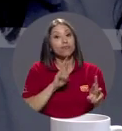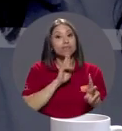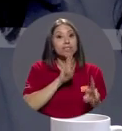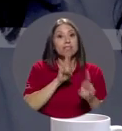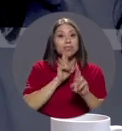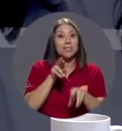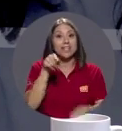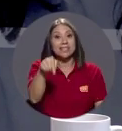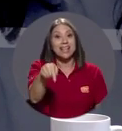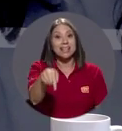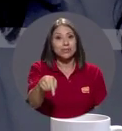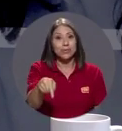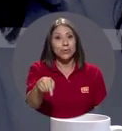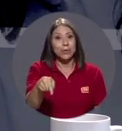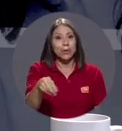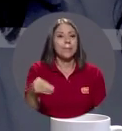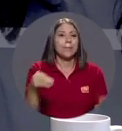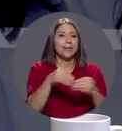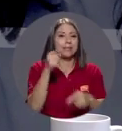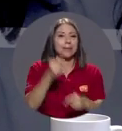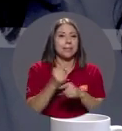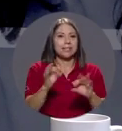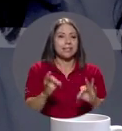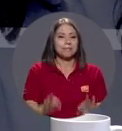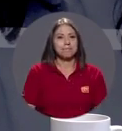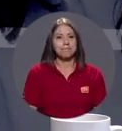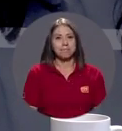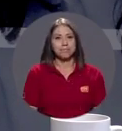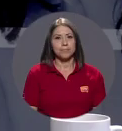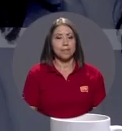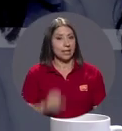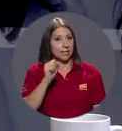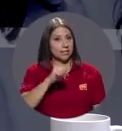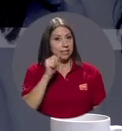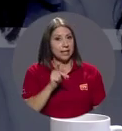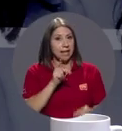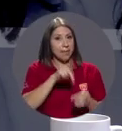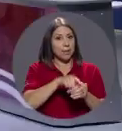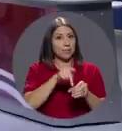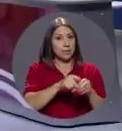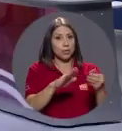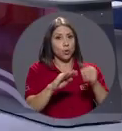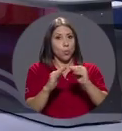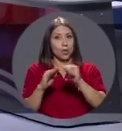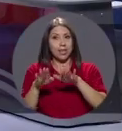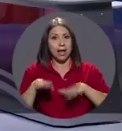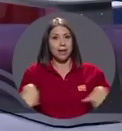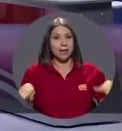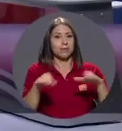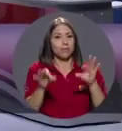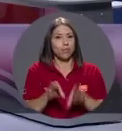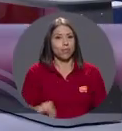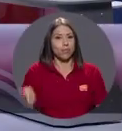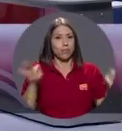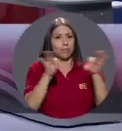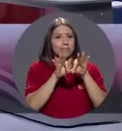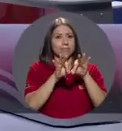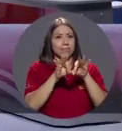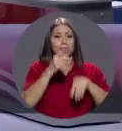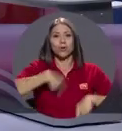Pero las respuestas de eso creo yo que van a ser muchísimo más acertadas. Sí, la participación comunitaria es